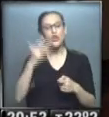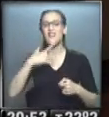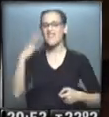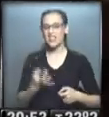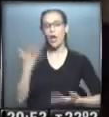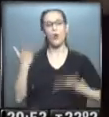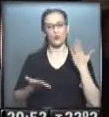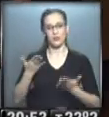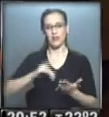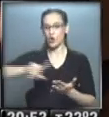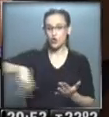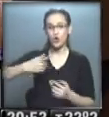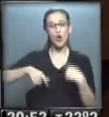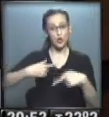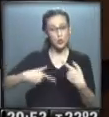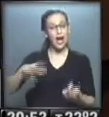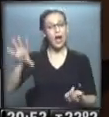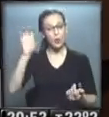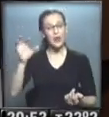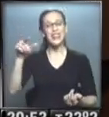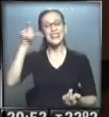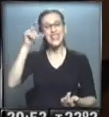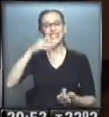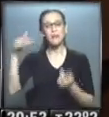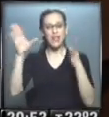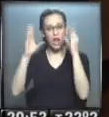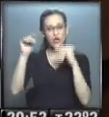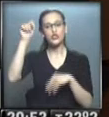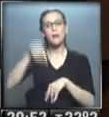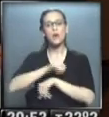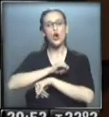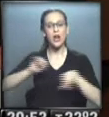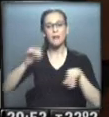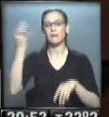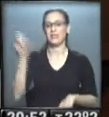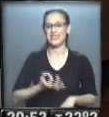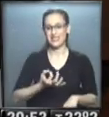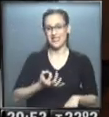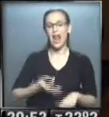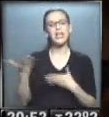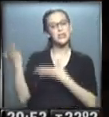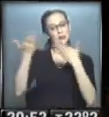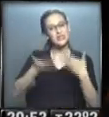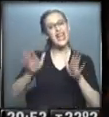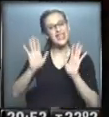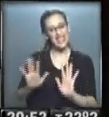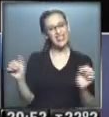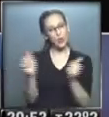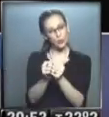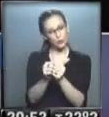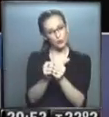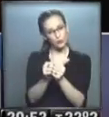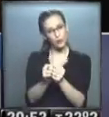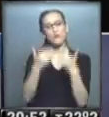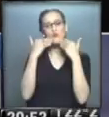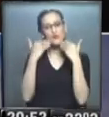Nosotros vamos a continuar aquí. Recordemos que a las 22:30 va a haber un programa especial y los invitamos a que se queden con nosotros, ustedes. Muchas